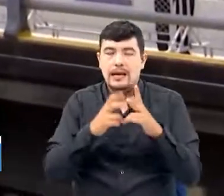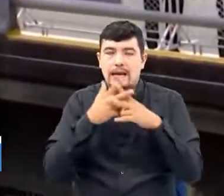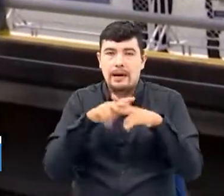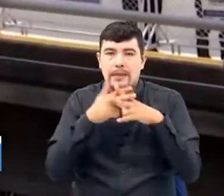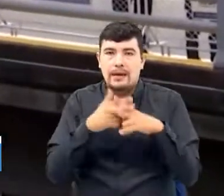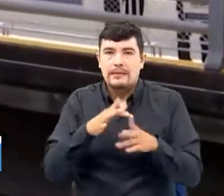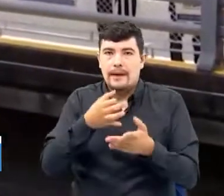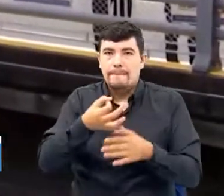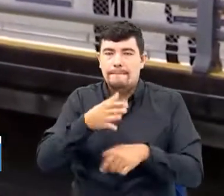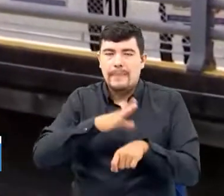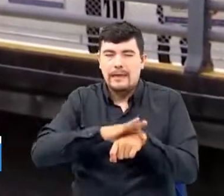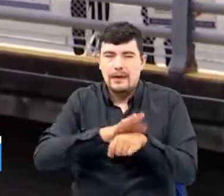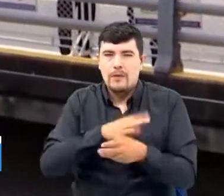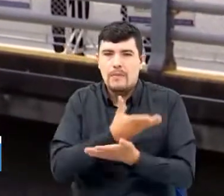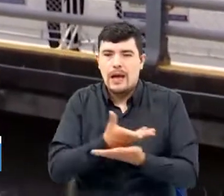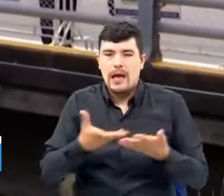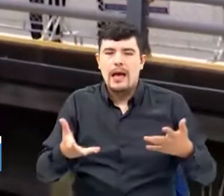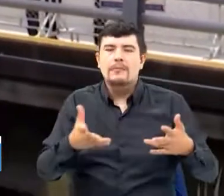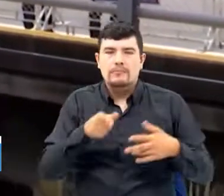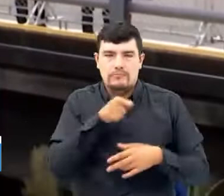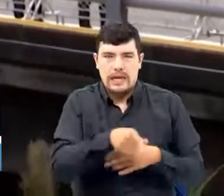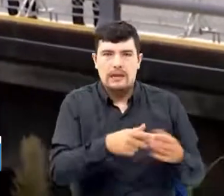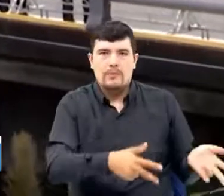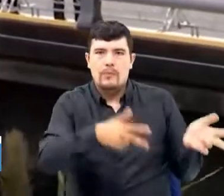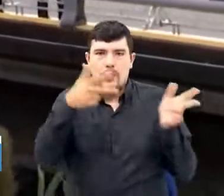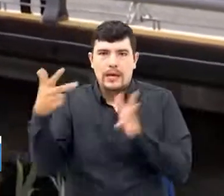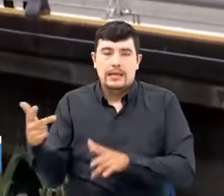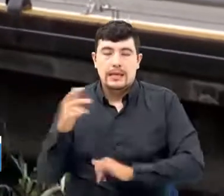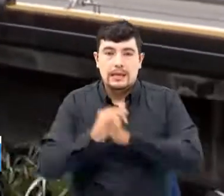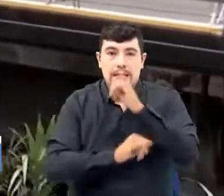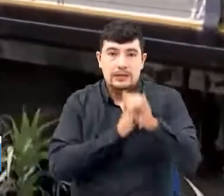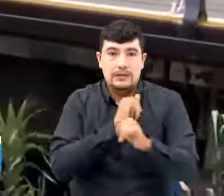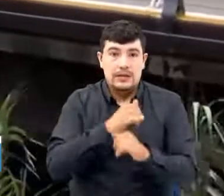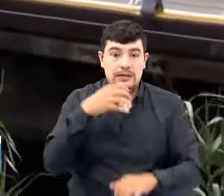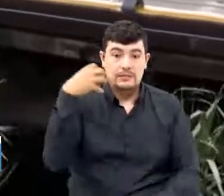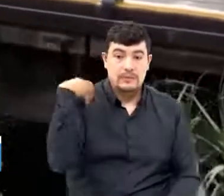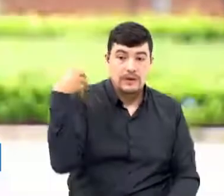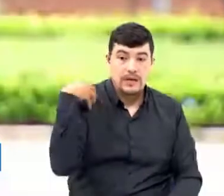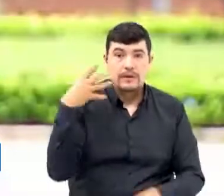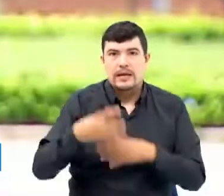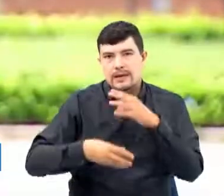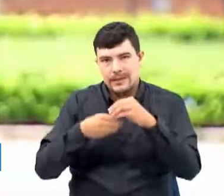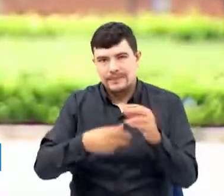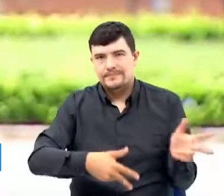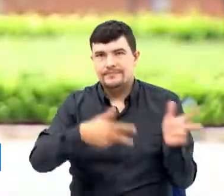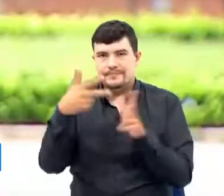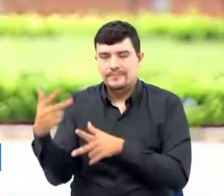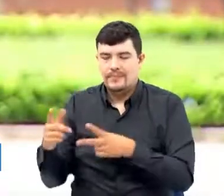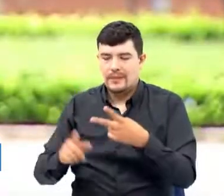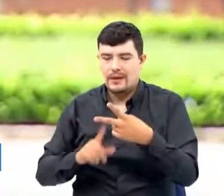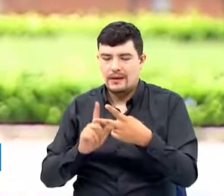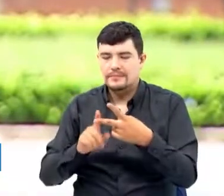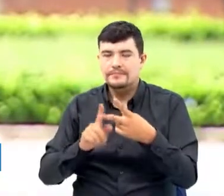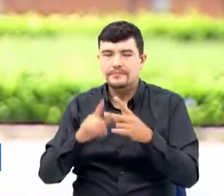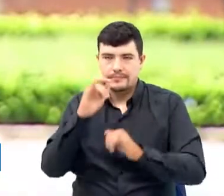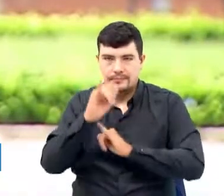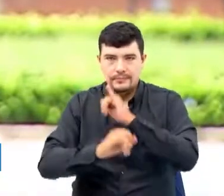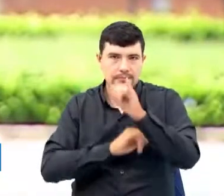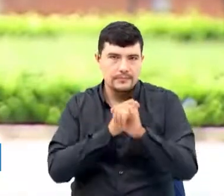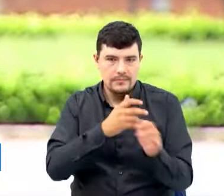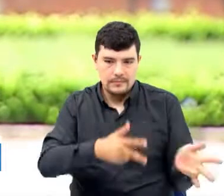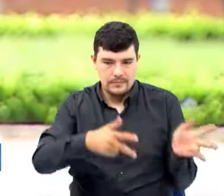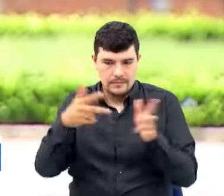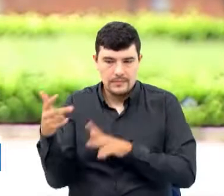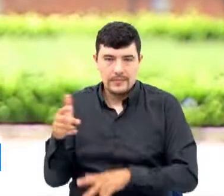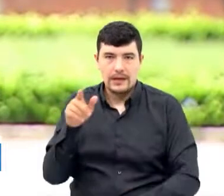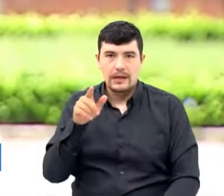puentes internacionales Simón Bolívar y Francisco de Paula Santander. Se tiene previsto también, como otro dato importante, que